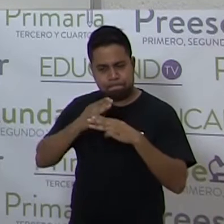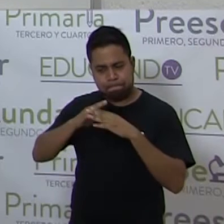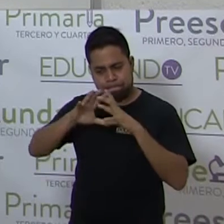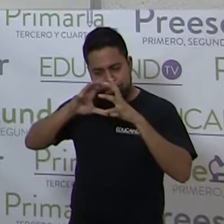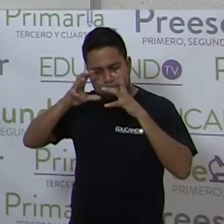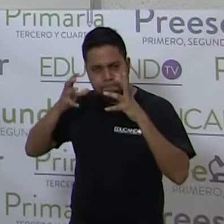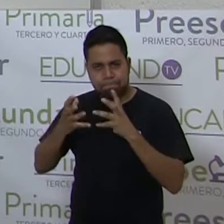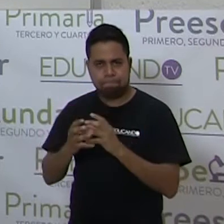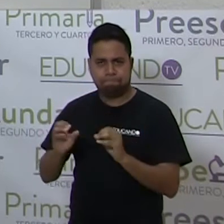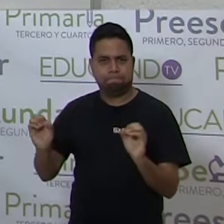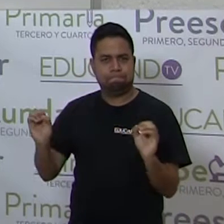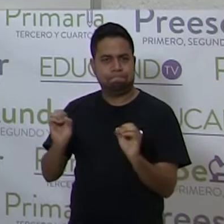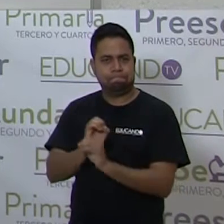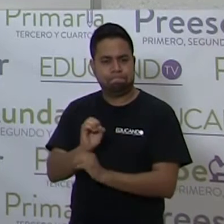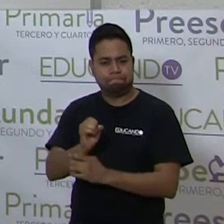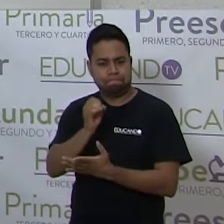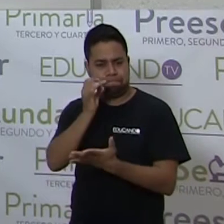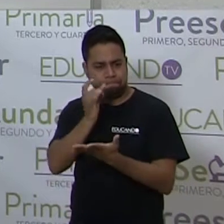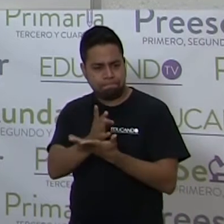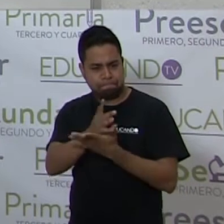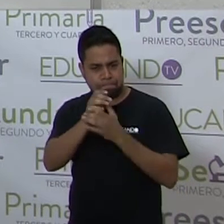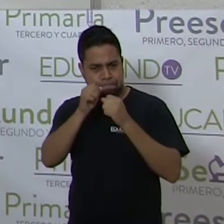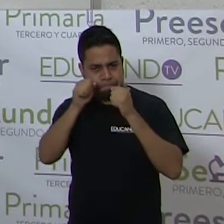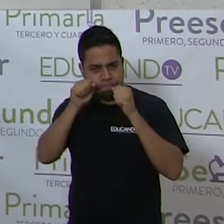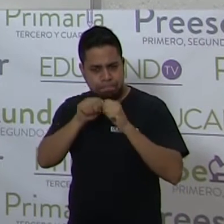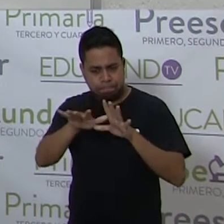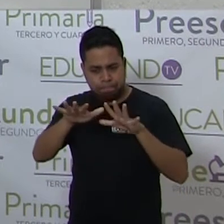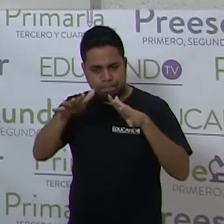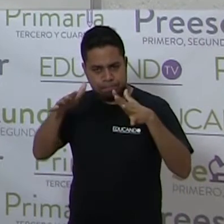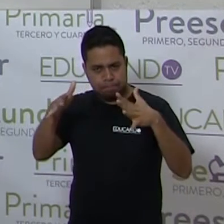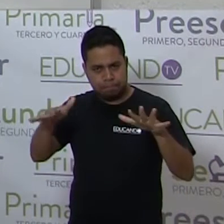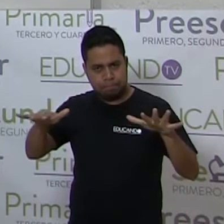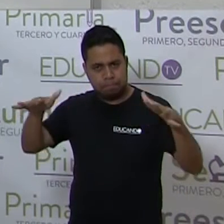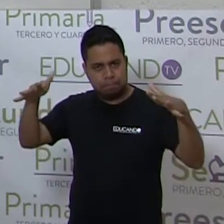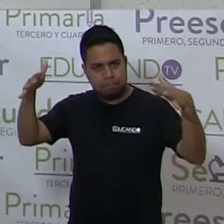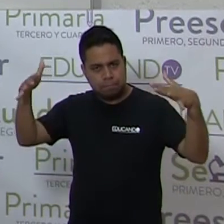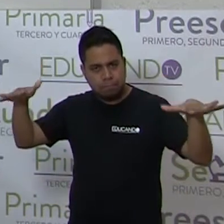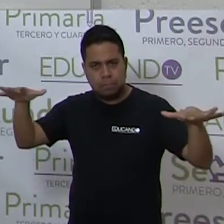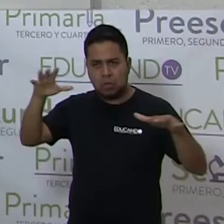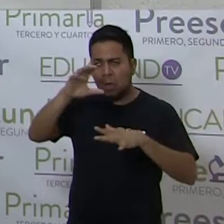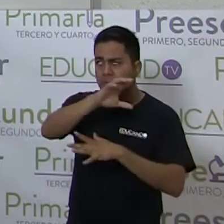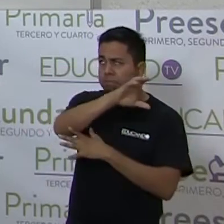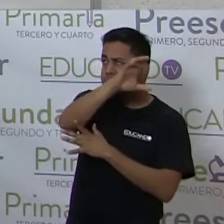Solo existía el mar en reposo y un cielo apacible.